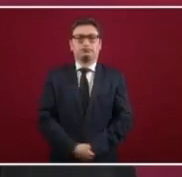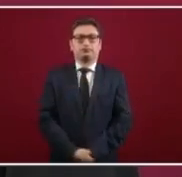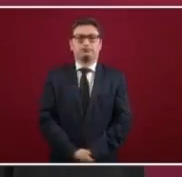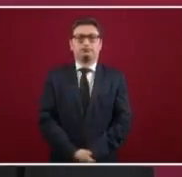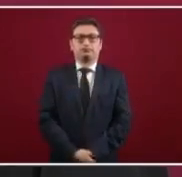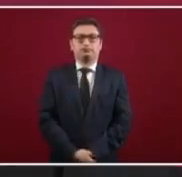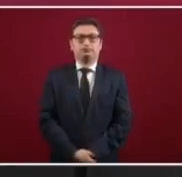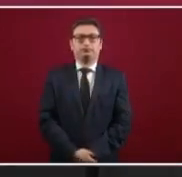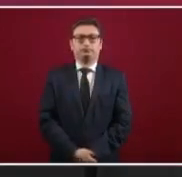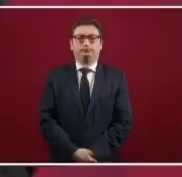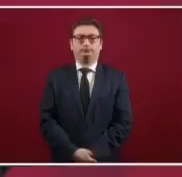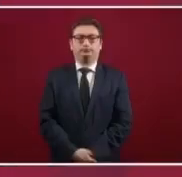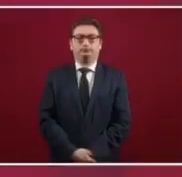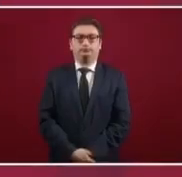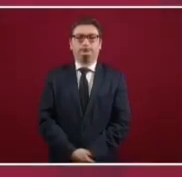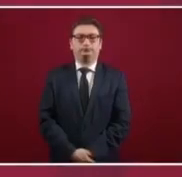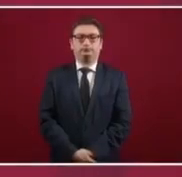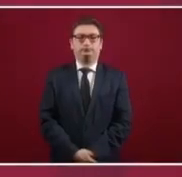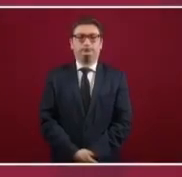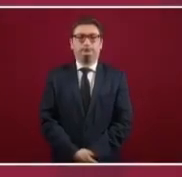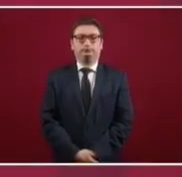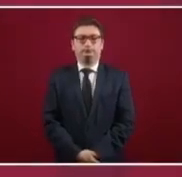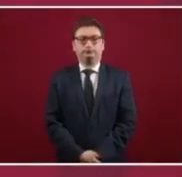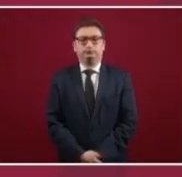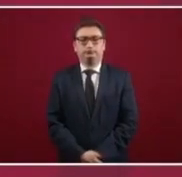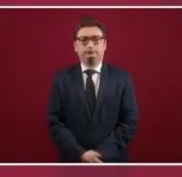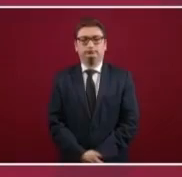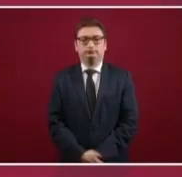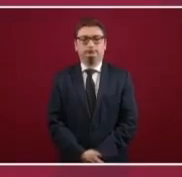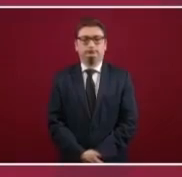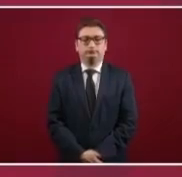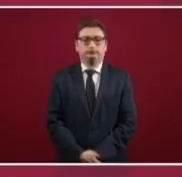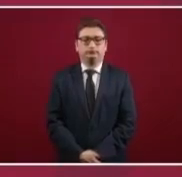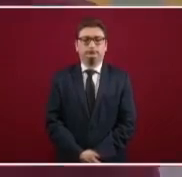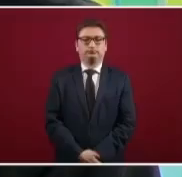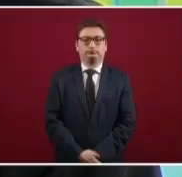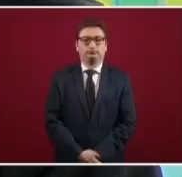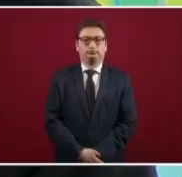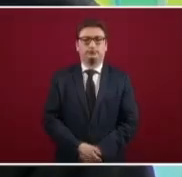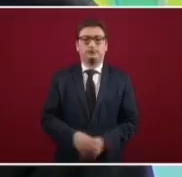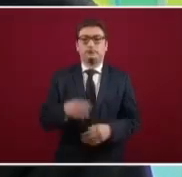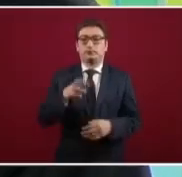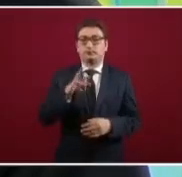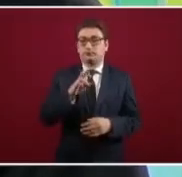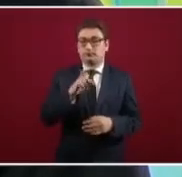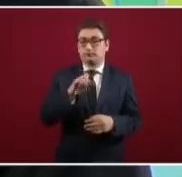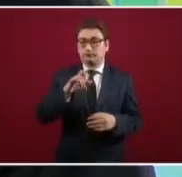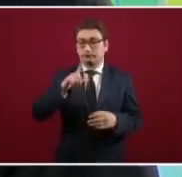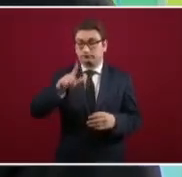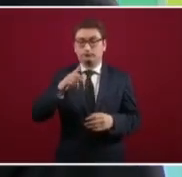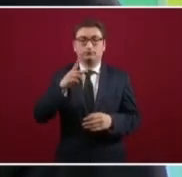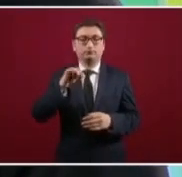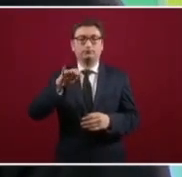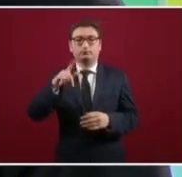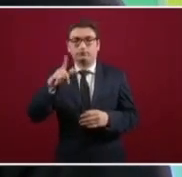venta de acciones de pemex y repsol todo era repsol